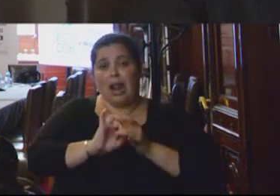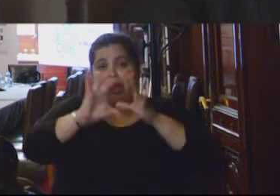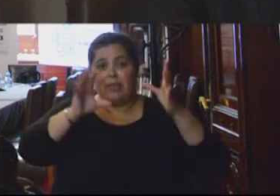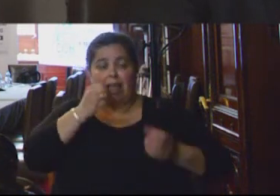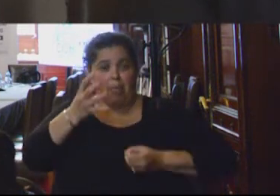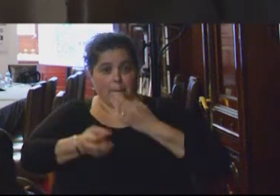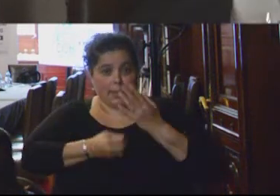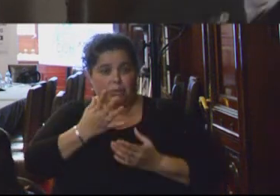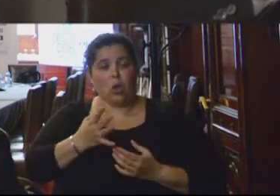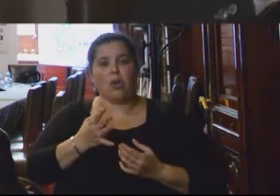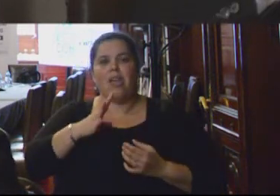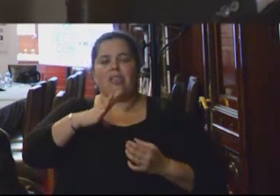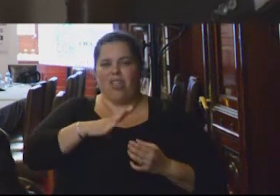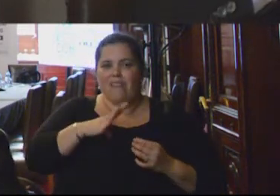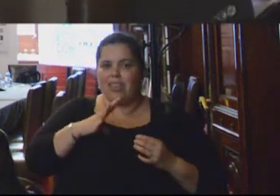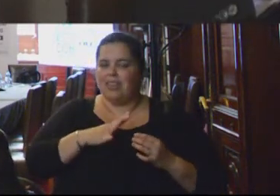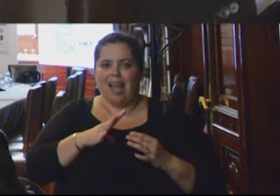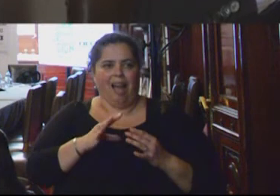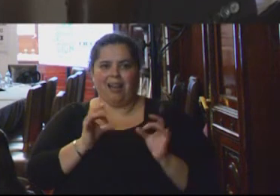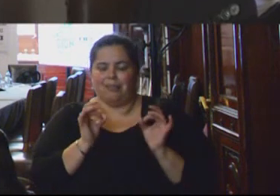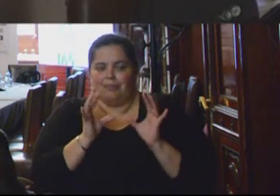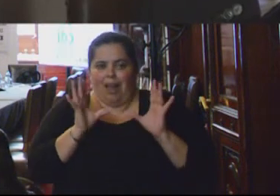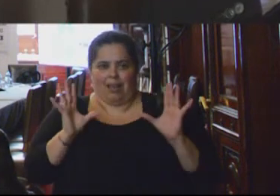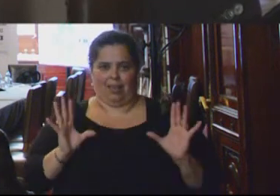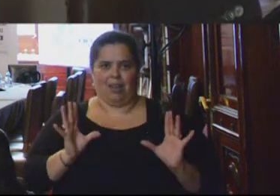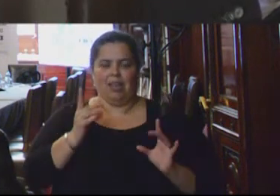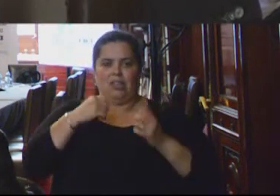de enorme fragilidad, pues la estructura legal e